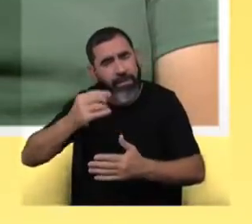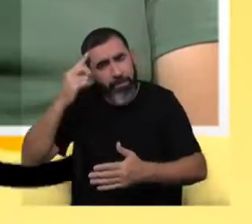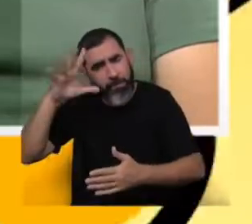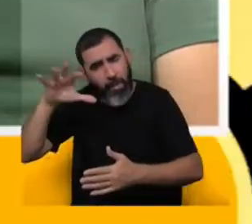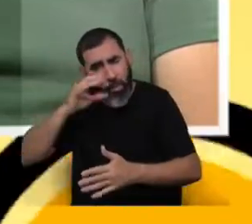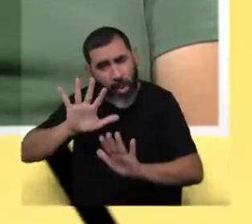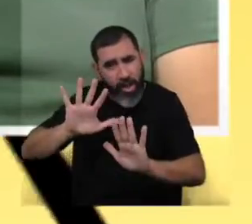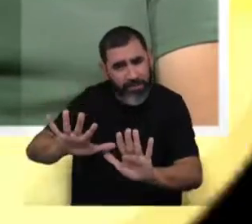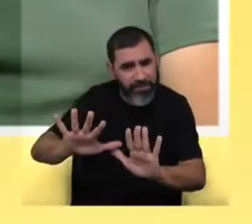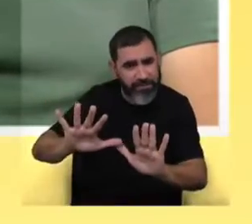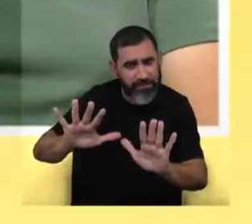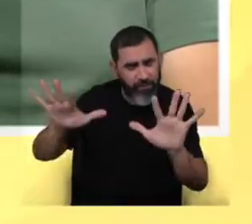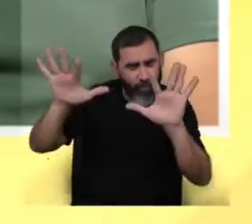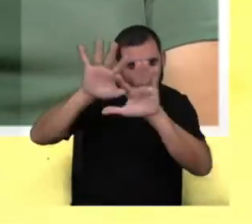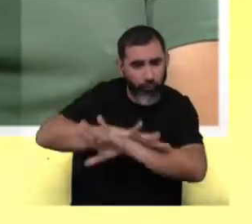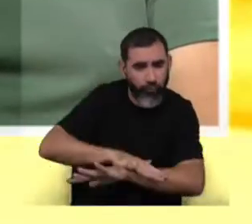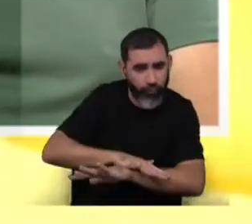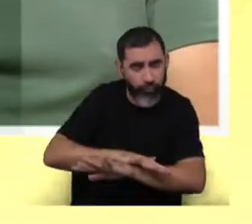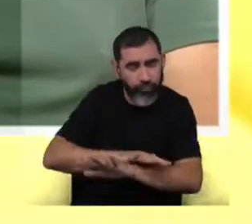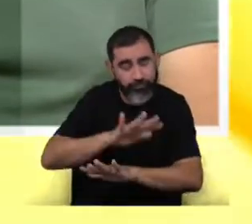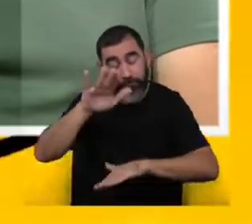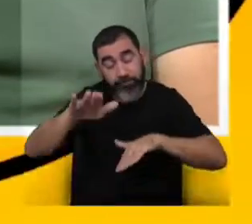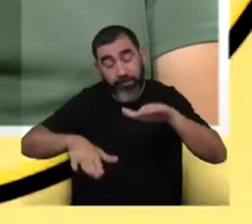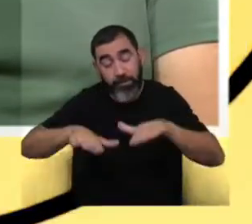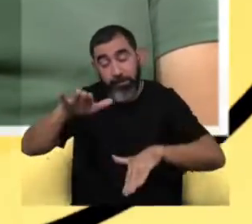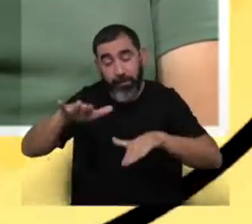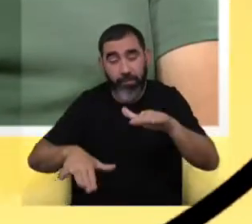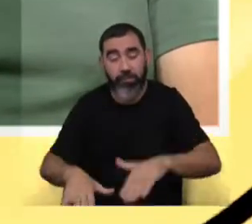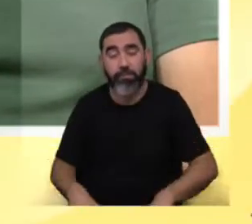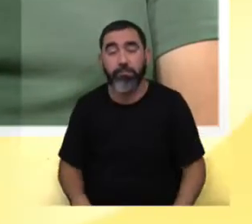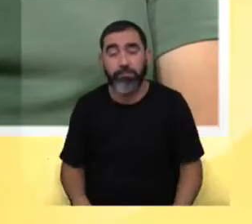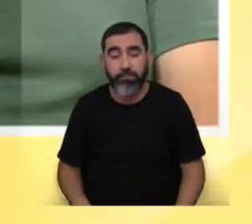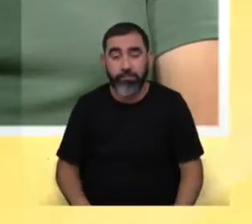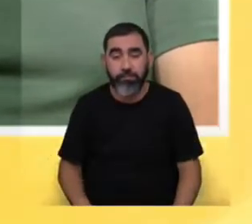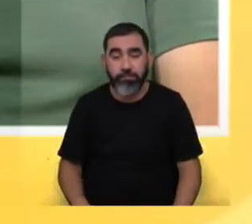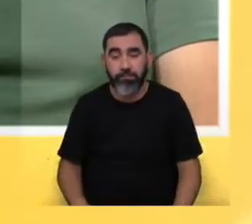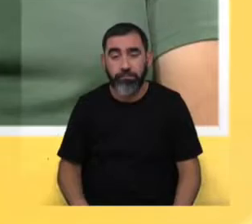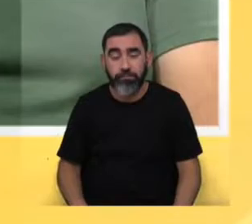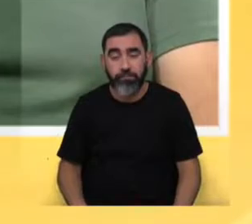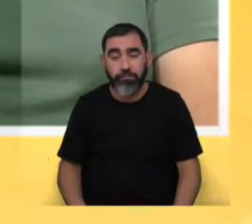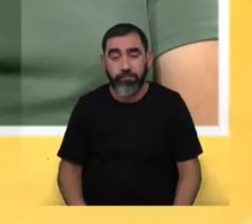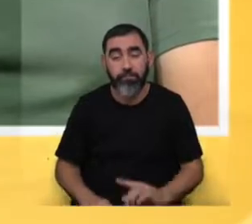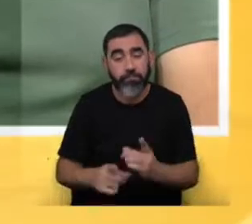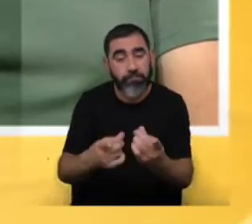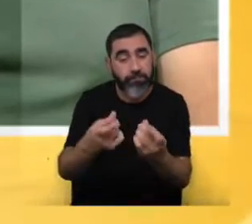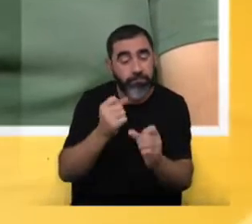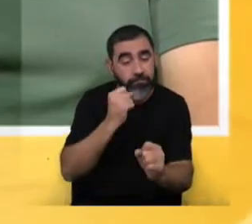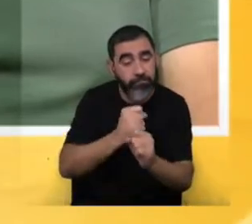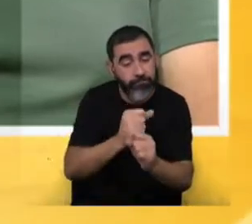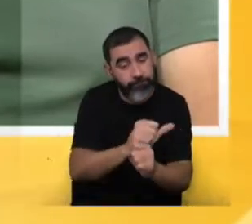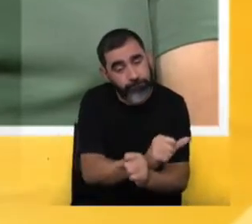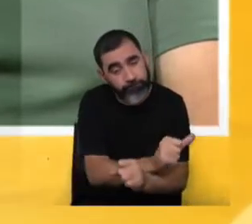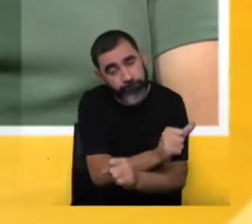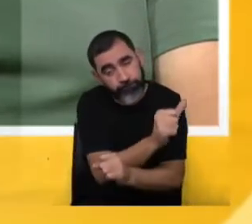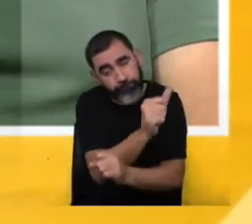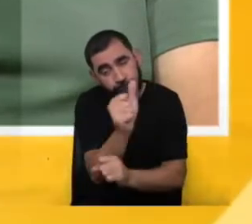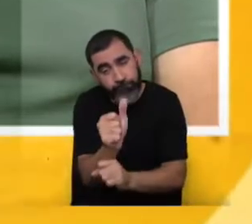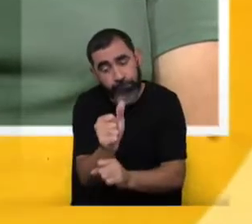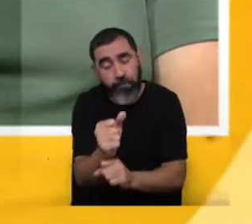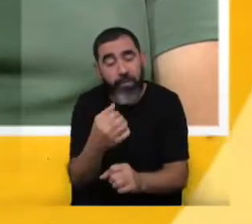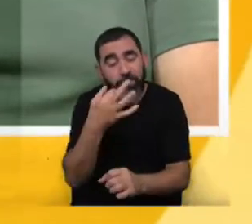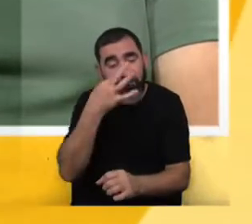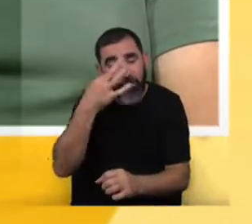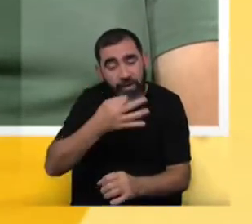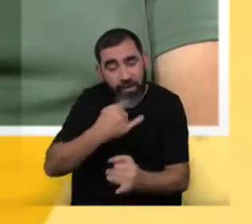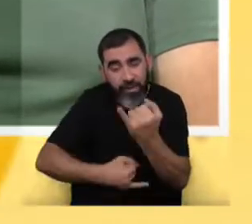realmente recuerdan y lo que creen que recuerdan. Entonces hay que hacer todo un trabajo para poder filtrar la